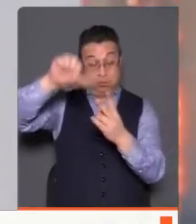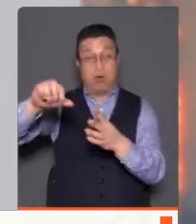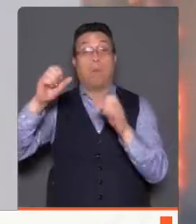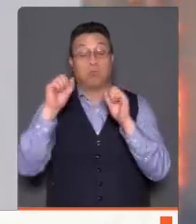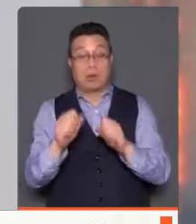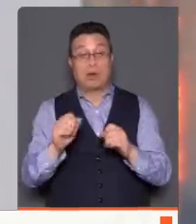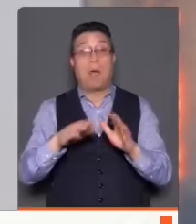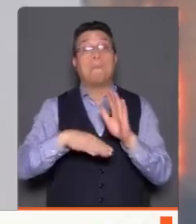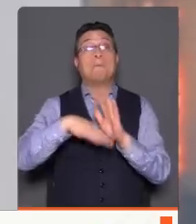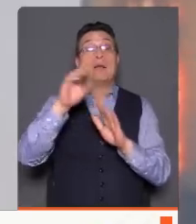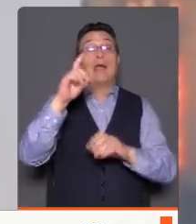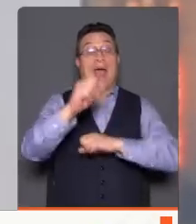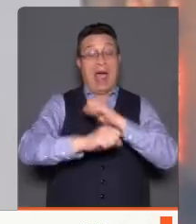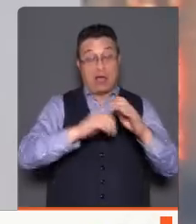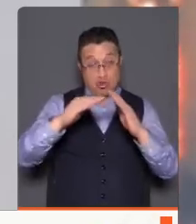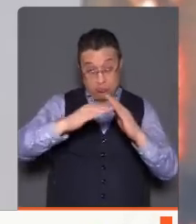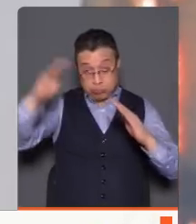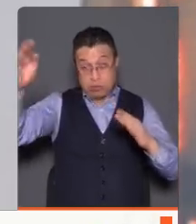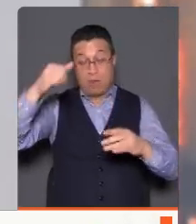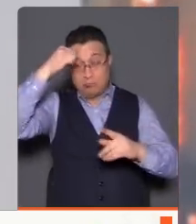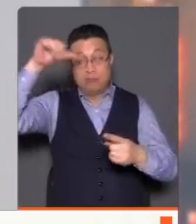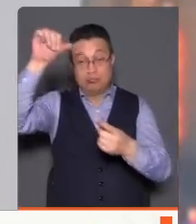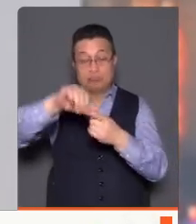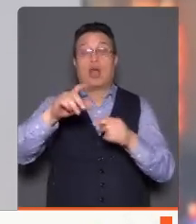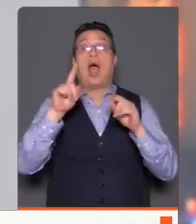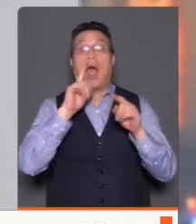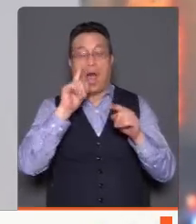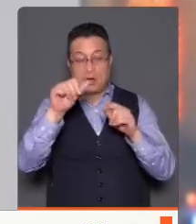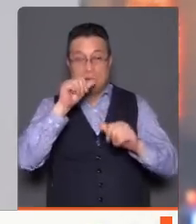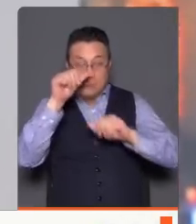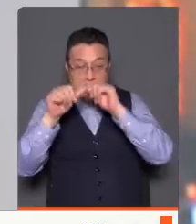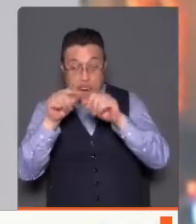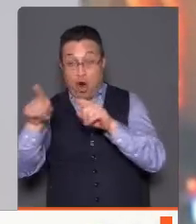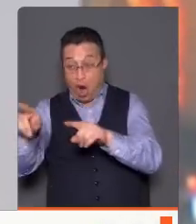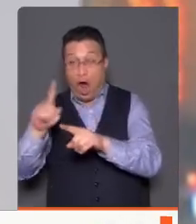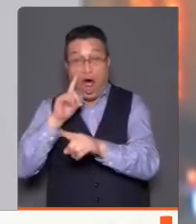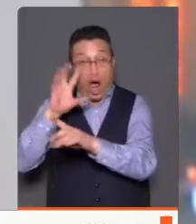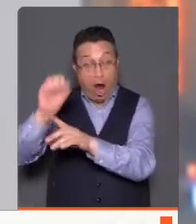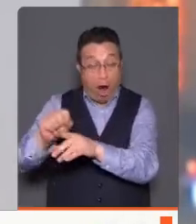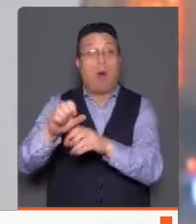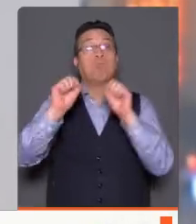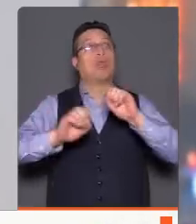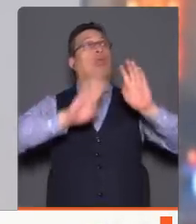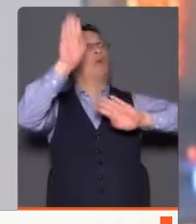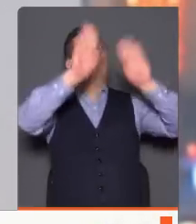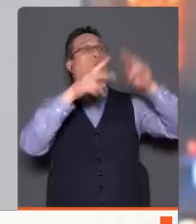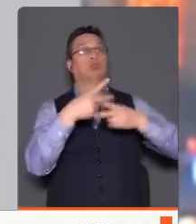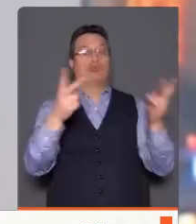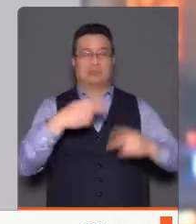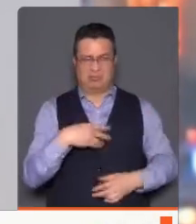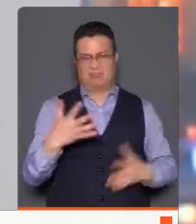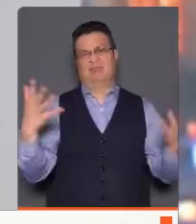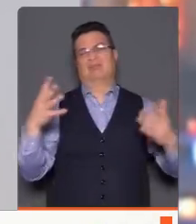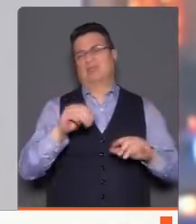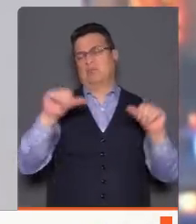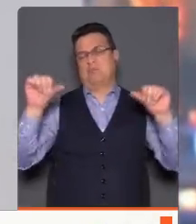de cierta cantidad de años de condena, pero sí haya sido condenada por narcotráfico, ¿ya? Y que pueda postular un cargo público. Lo encuentro increíble. Segundo,